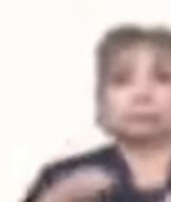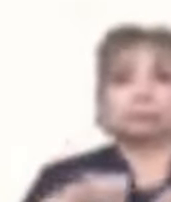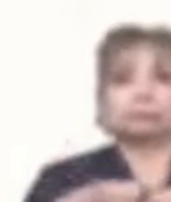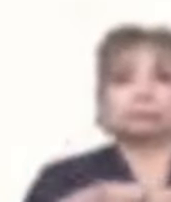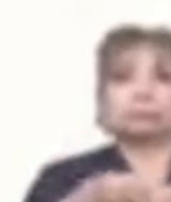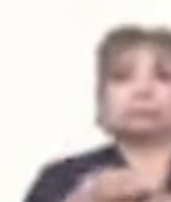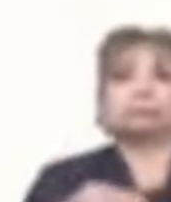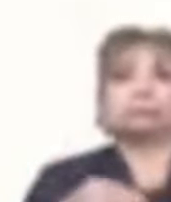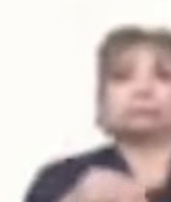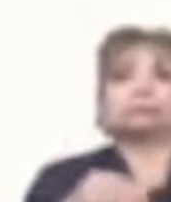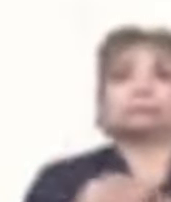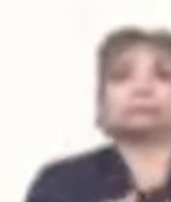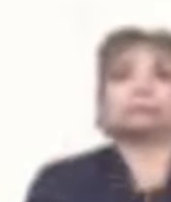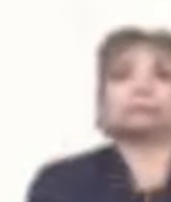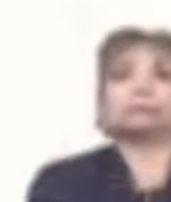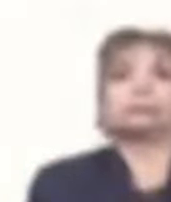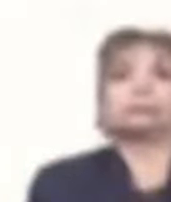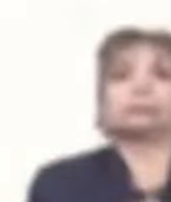Especial.